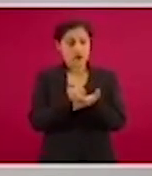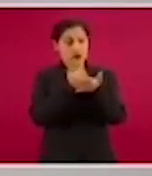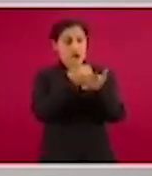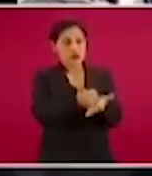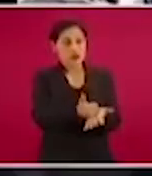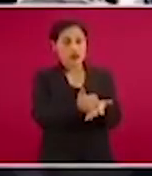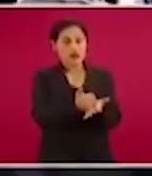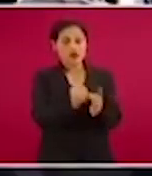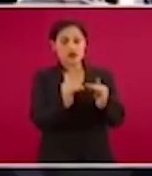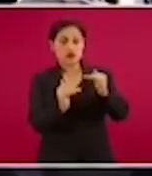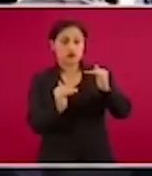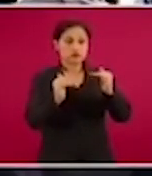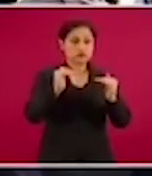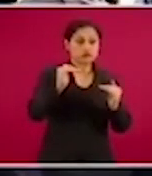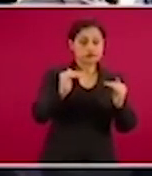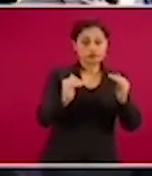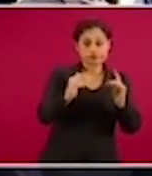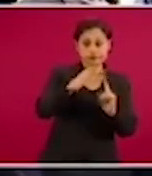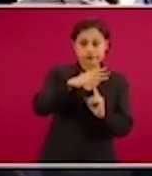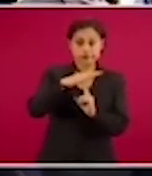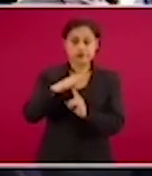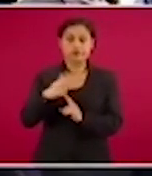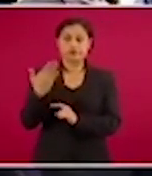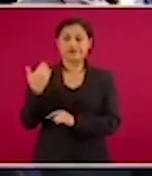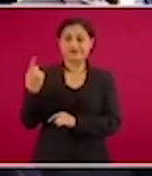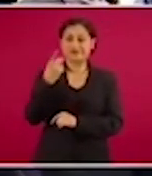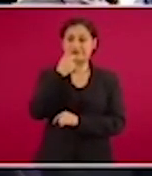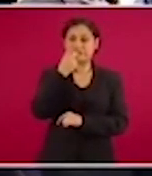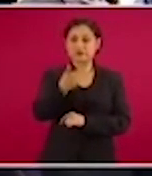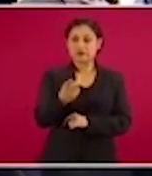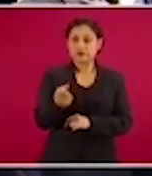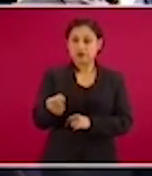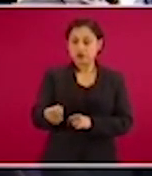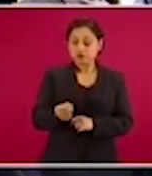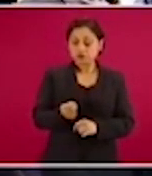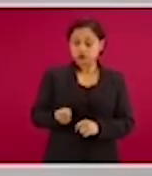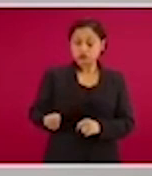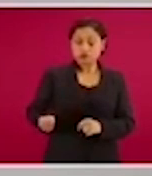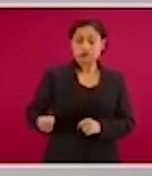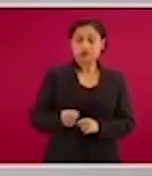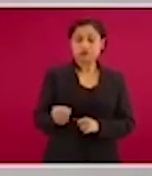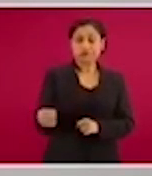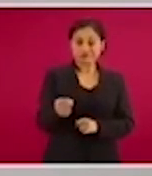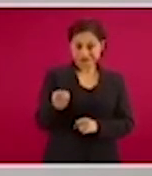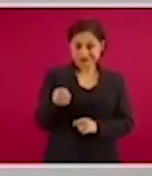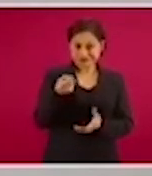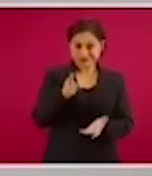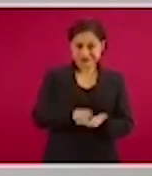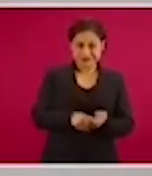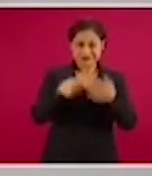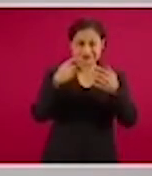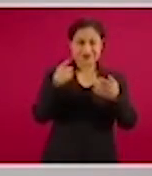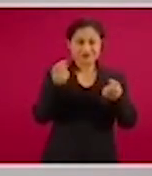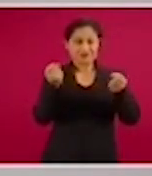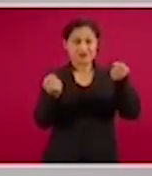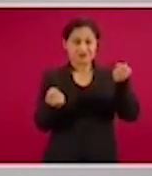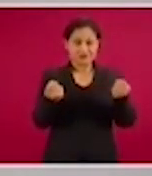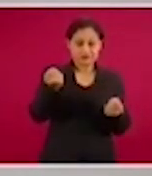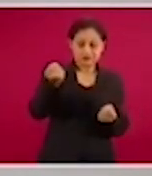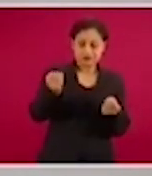morán en el corto se maneja con una palanca y cuando se le mueve eso